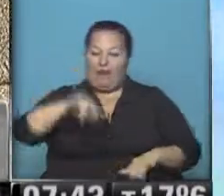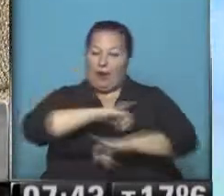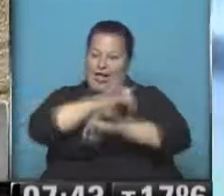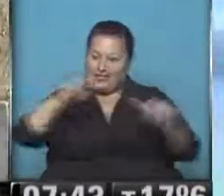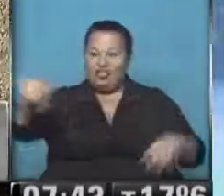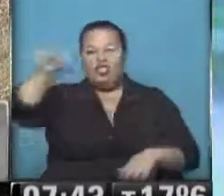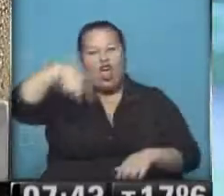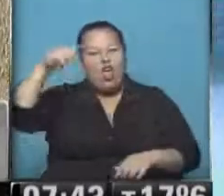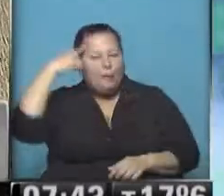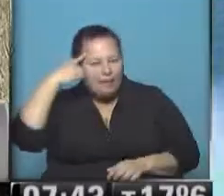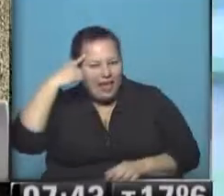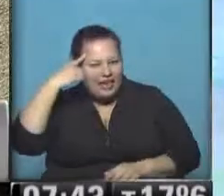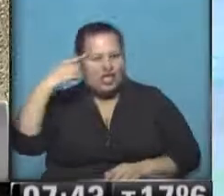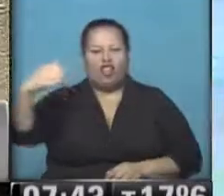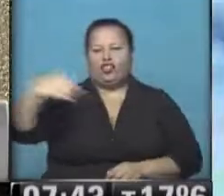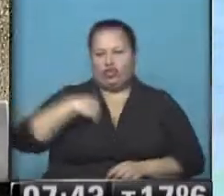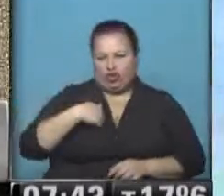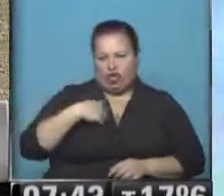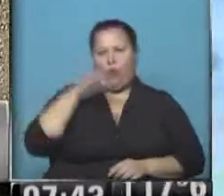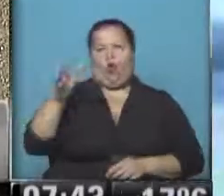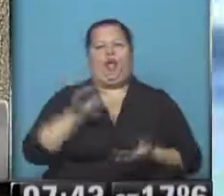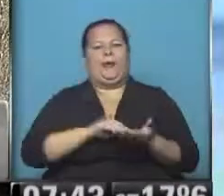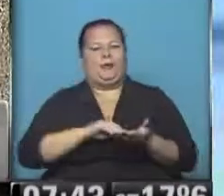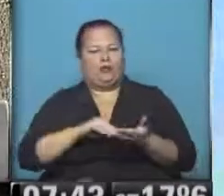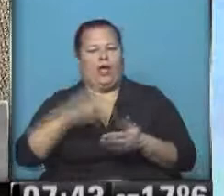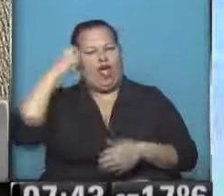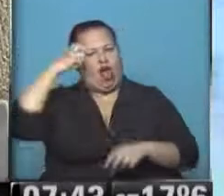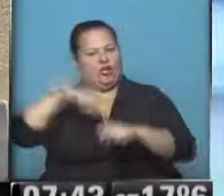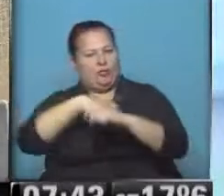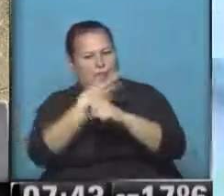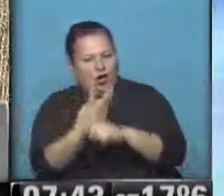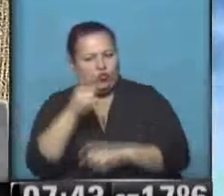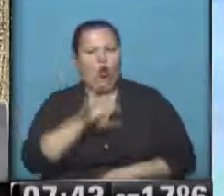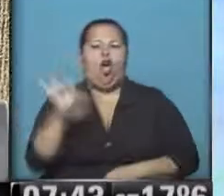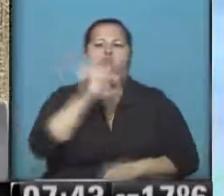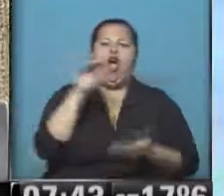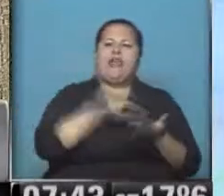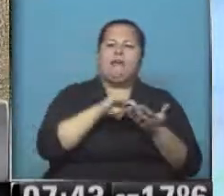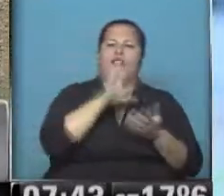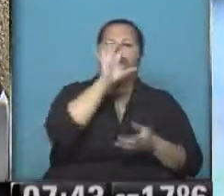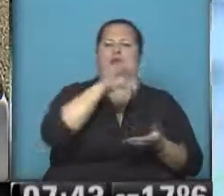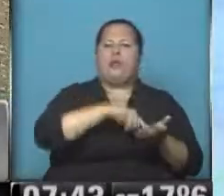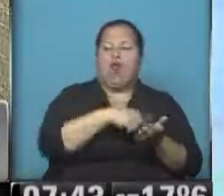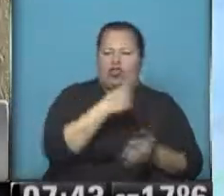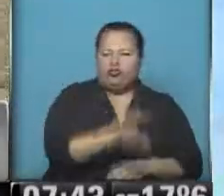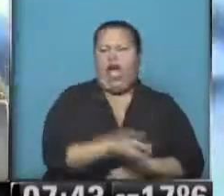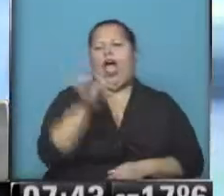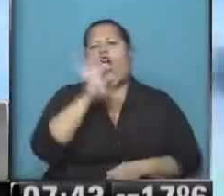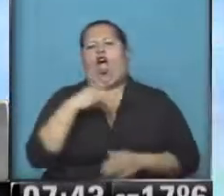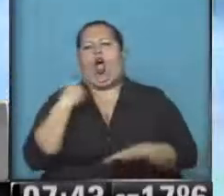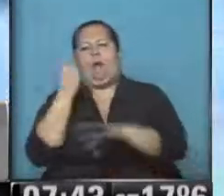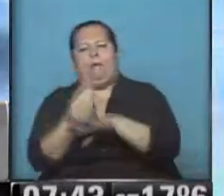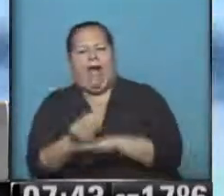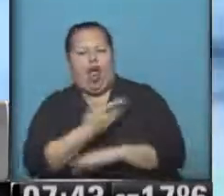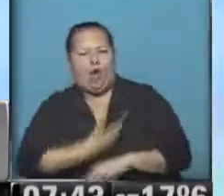esos que pensaban que yo iba a ir como diputada del Parla Sur, o diputada por la provincia de Buenos Aires, o